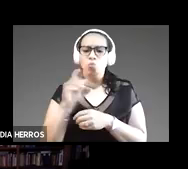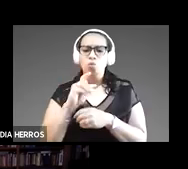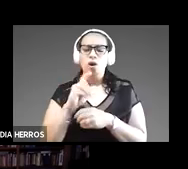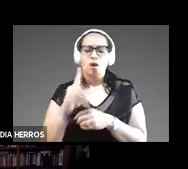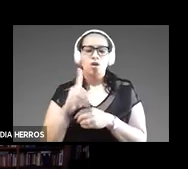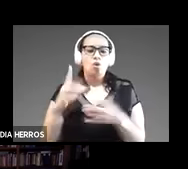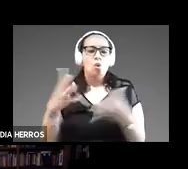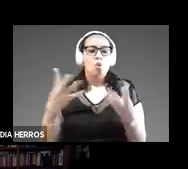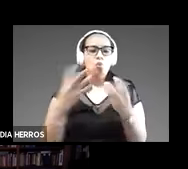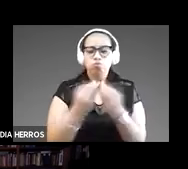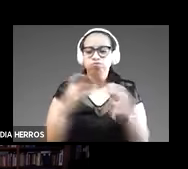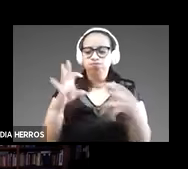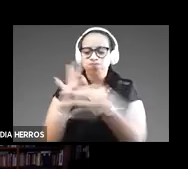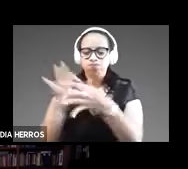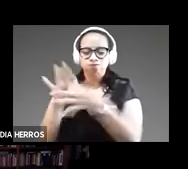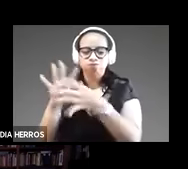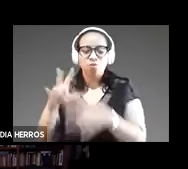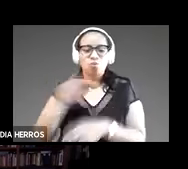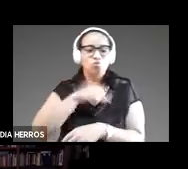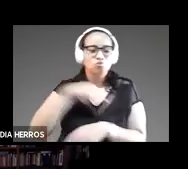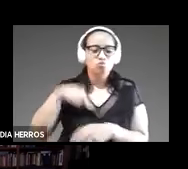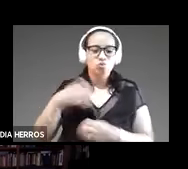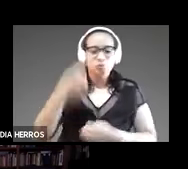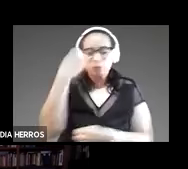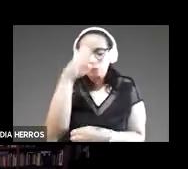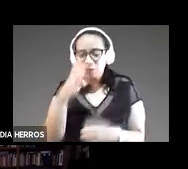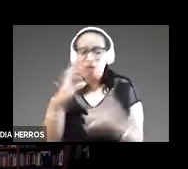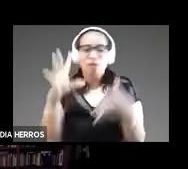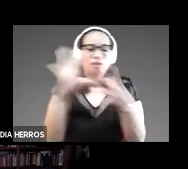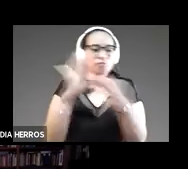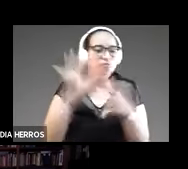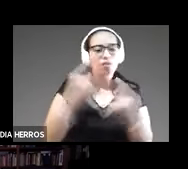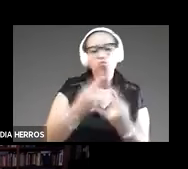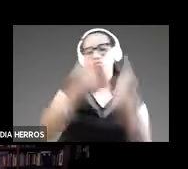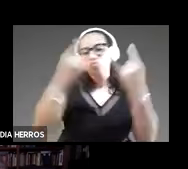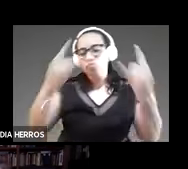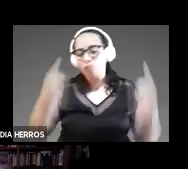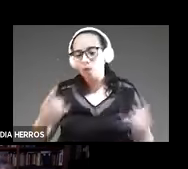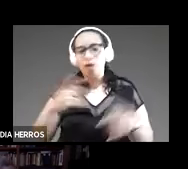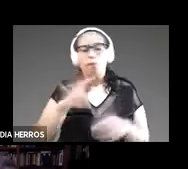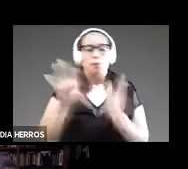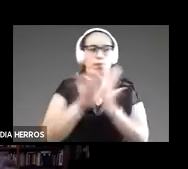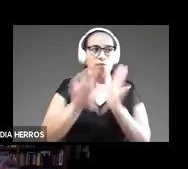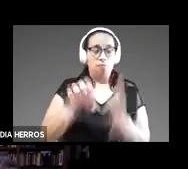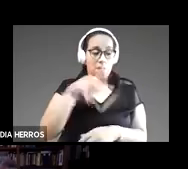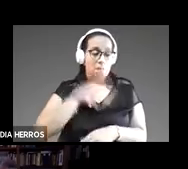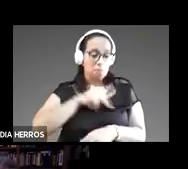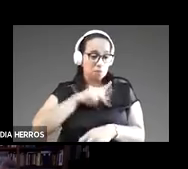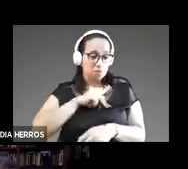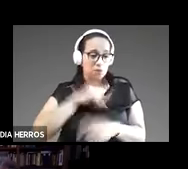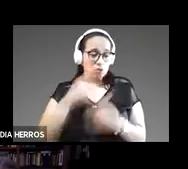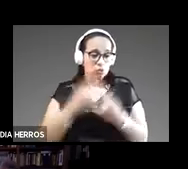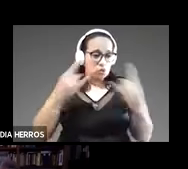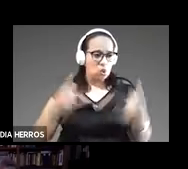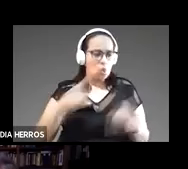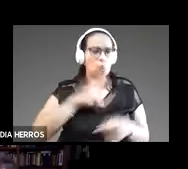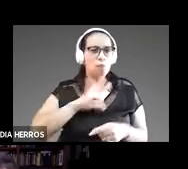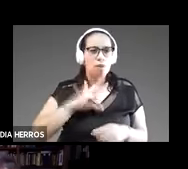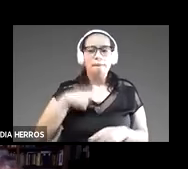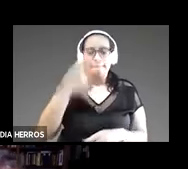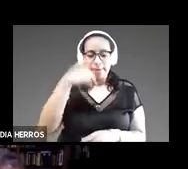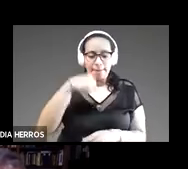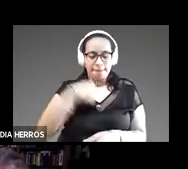nuestras narrativas y nuestros relatos. Es decir, lo que me pasa a mí, tengo la posibilidad de contármelo a mí primero, lo